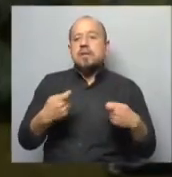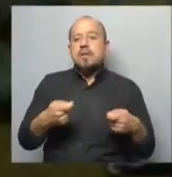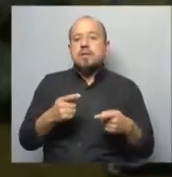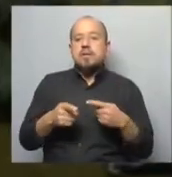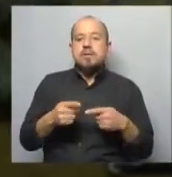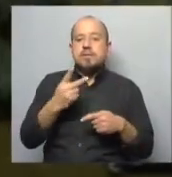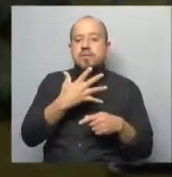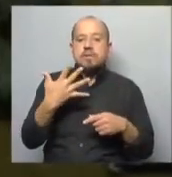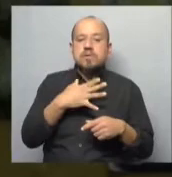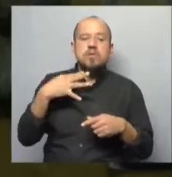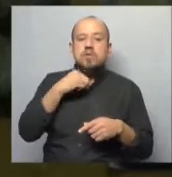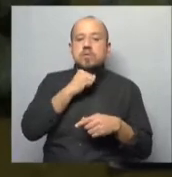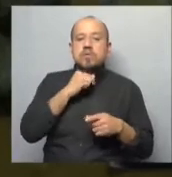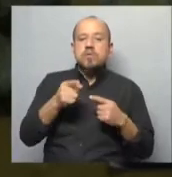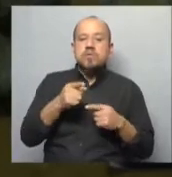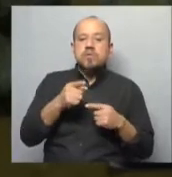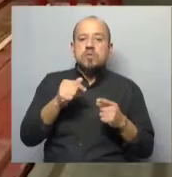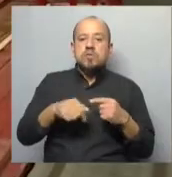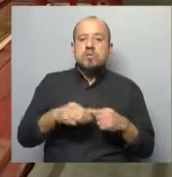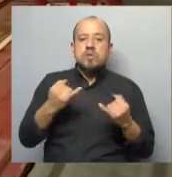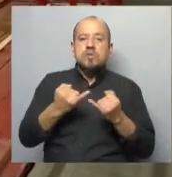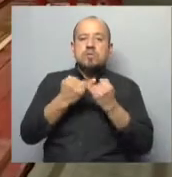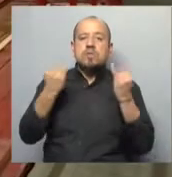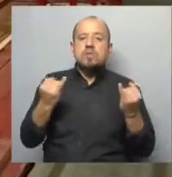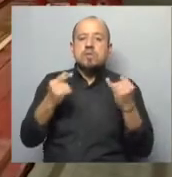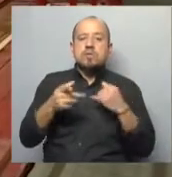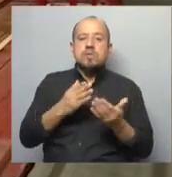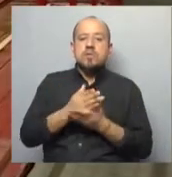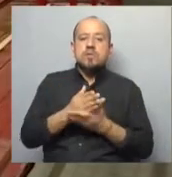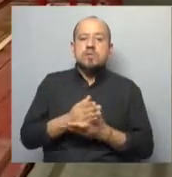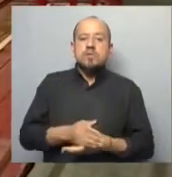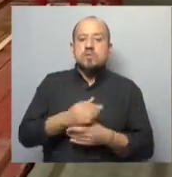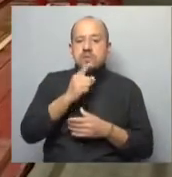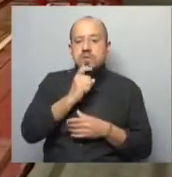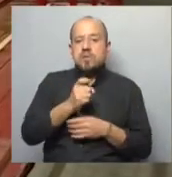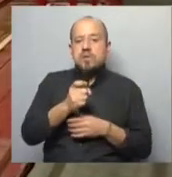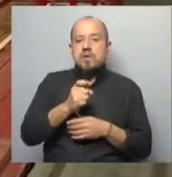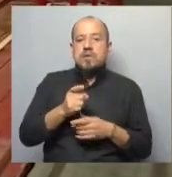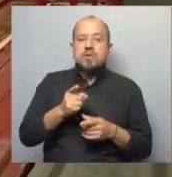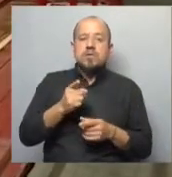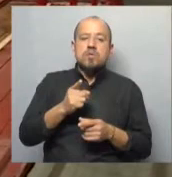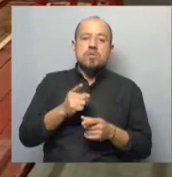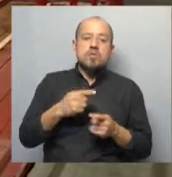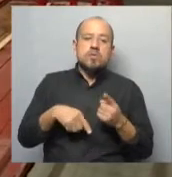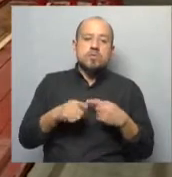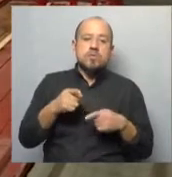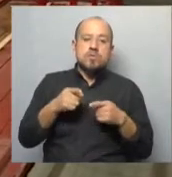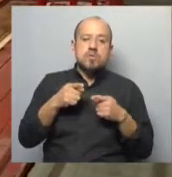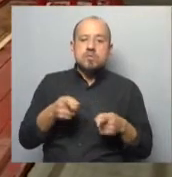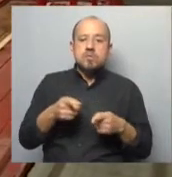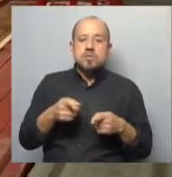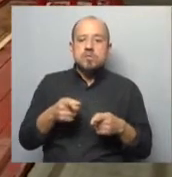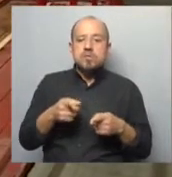El 25 de agosto, día de la declaratoria de nuestra independencia, siempre fue feriado, no laborable, y bueno, en ese día